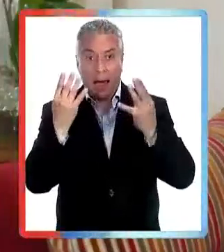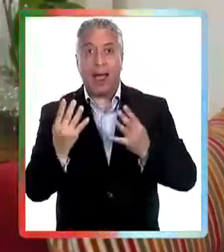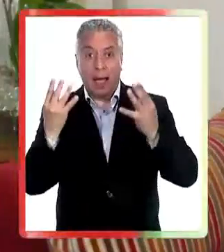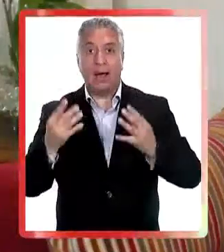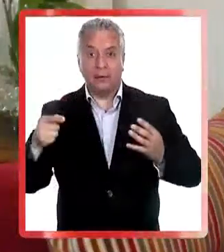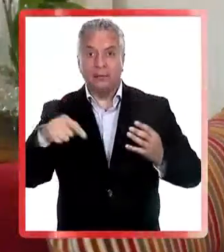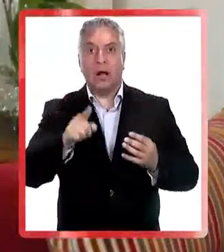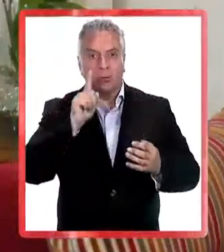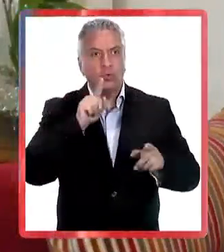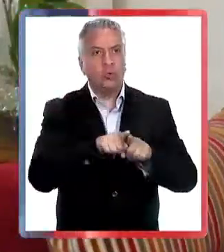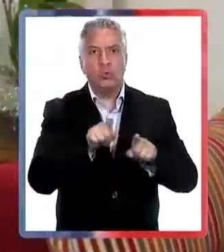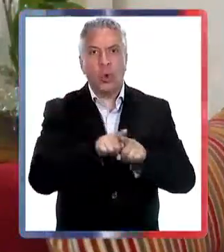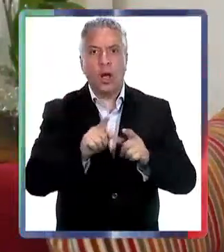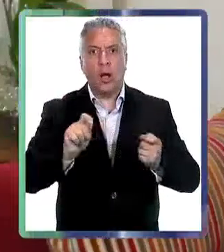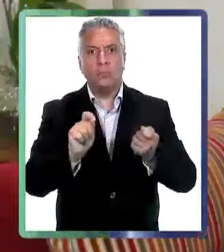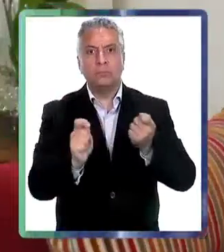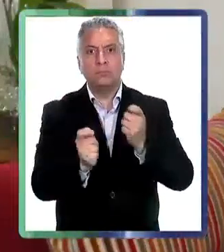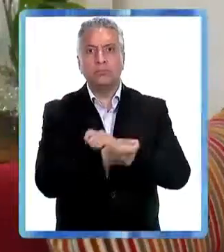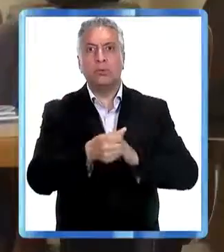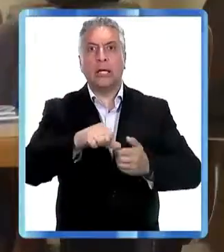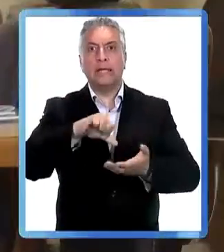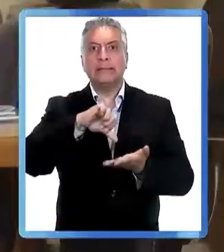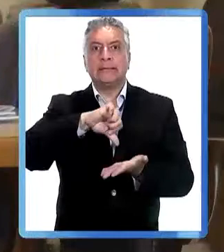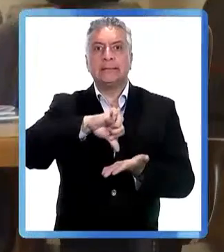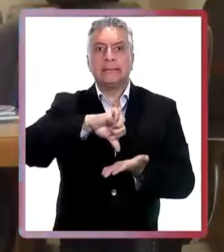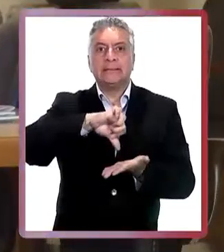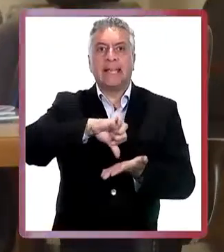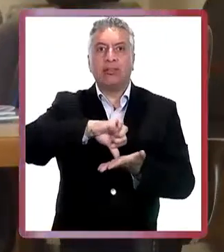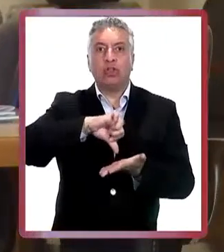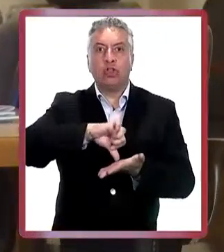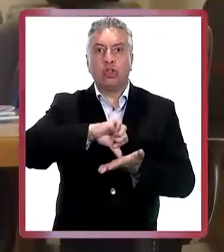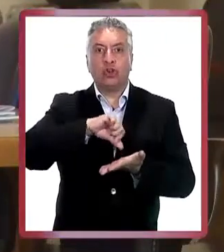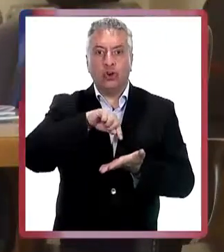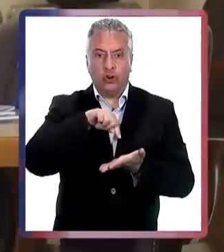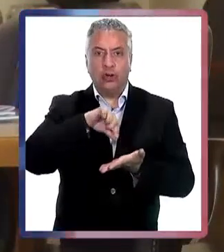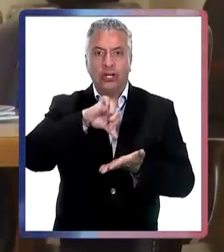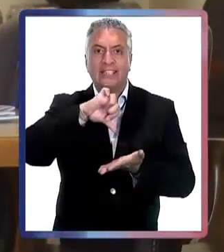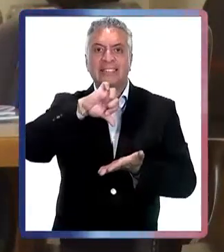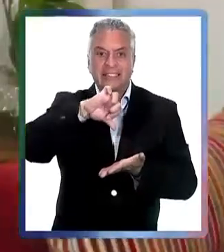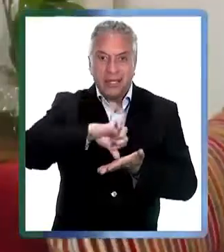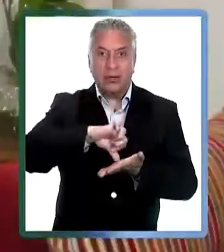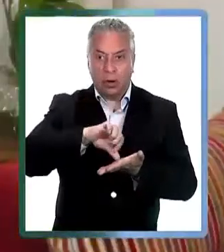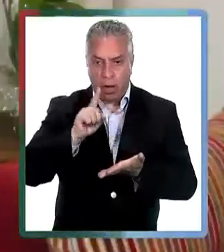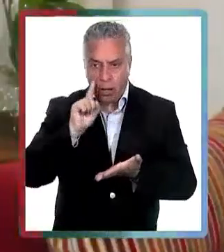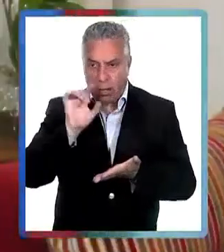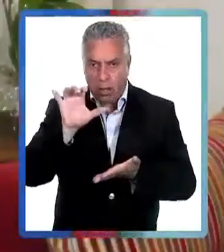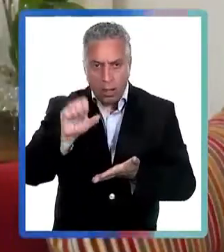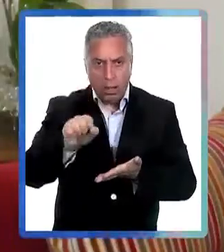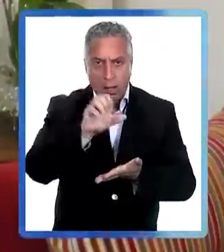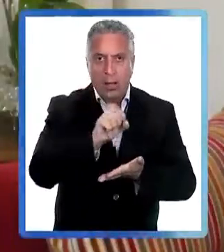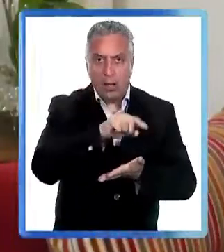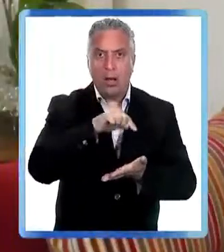cárceles se estén convirtiendo en verdaderos centros, ¿no? Donde se ha detectado